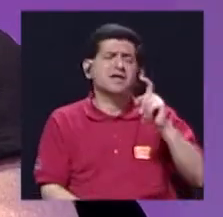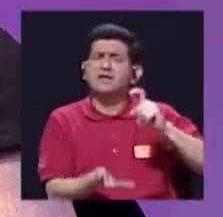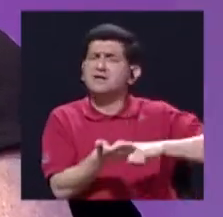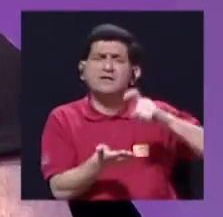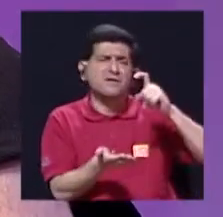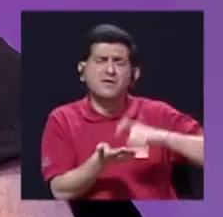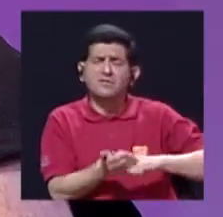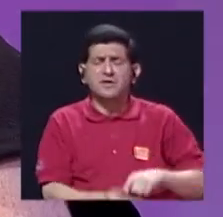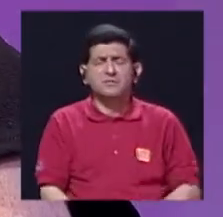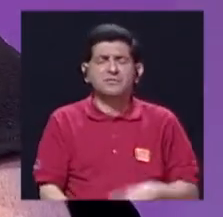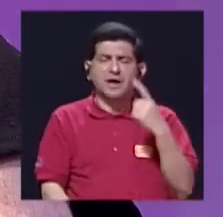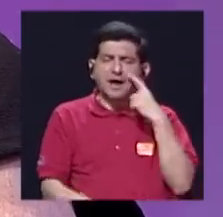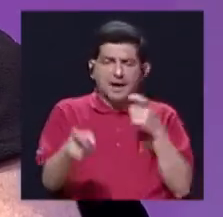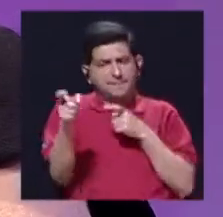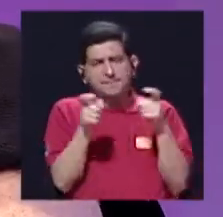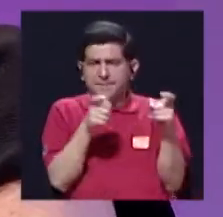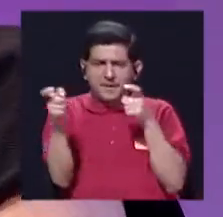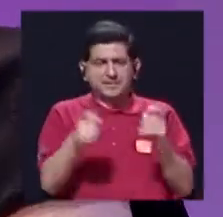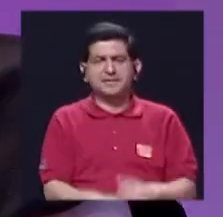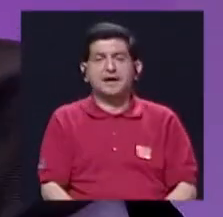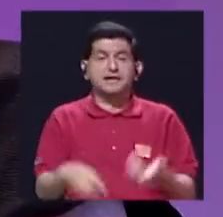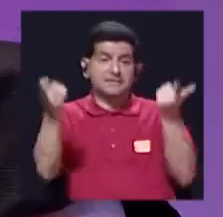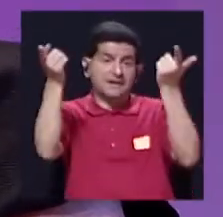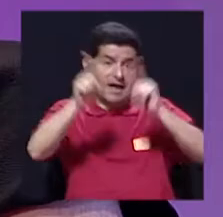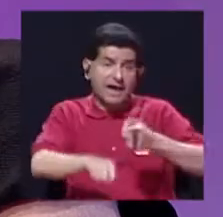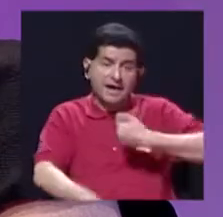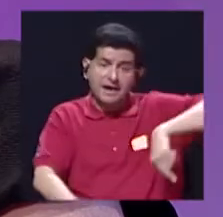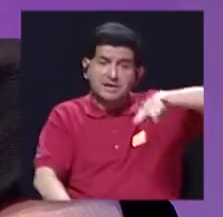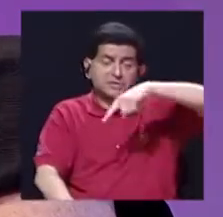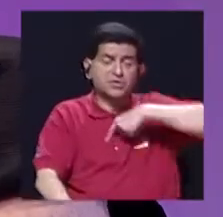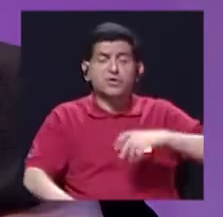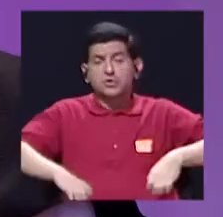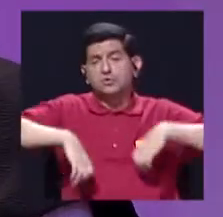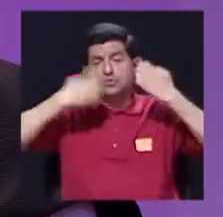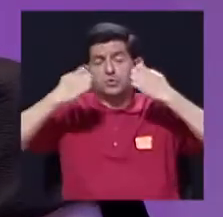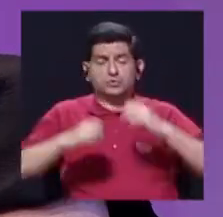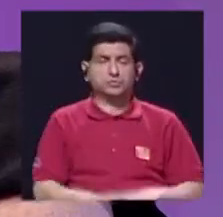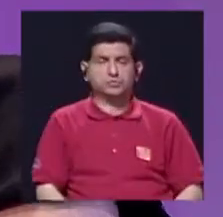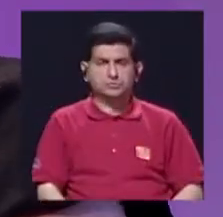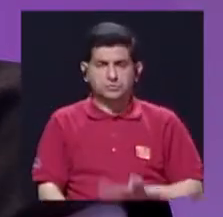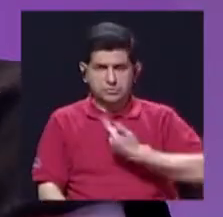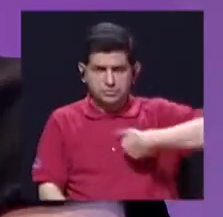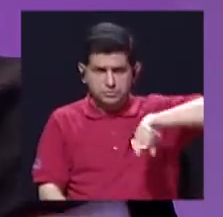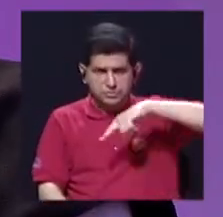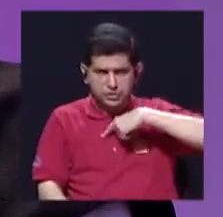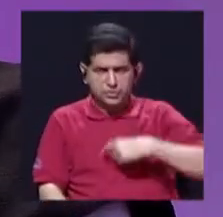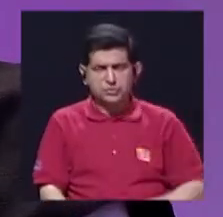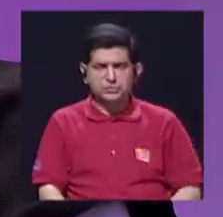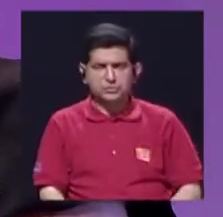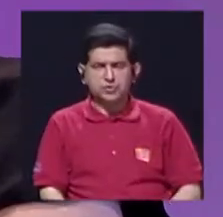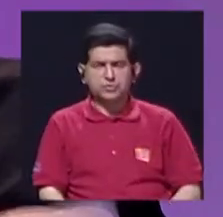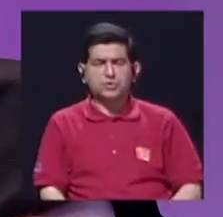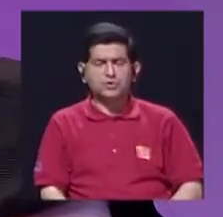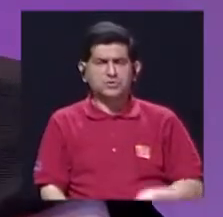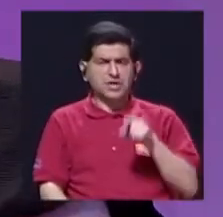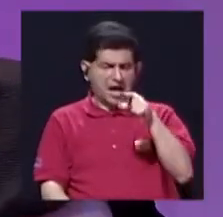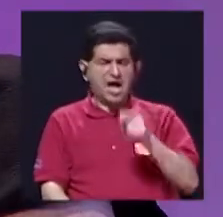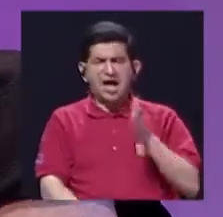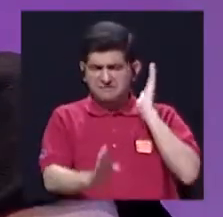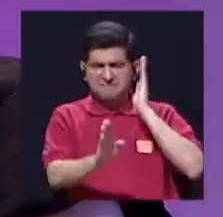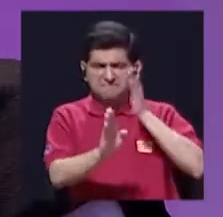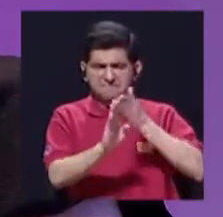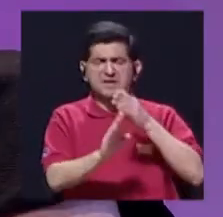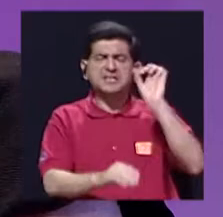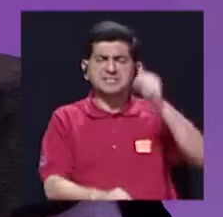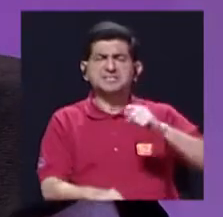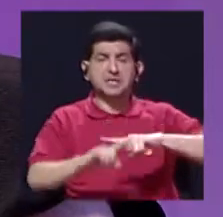un patriarca el hecho de que estemos, porque si estamos y somos incondicionales, ahí estamos.